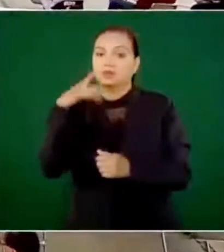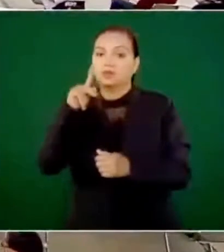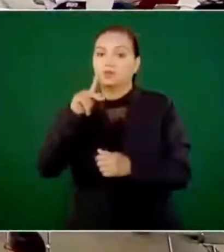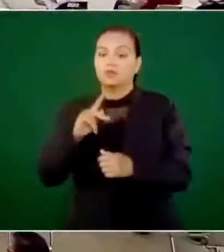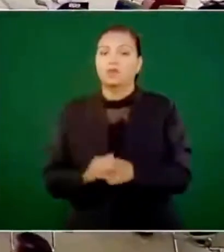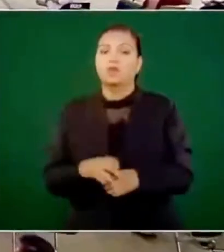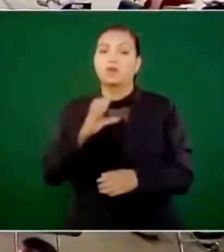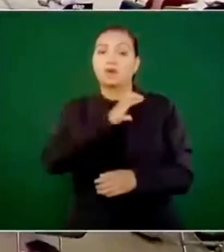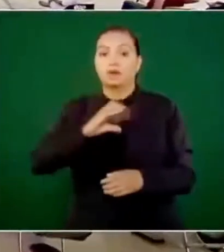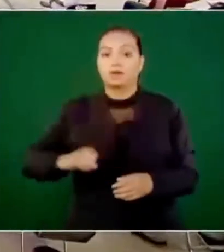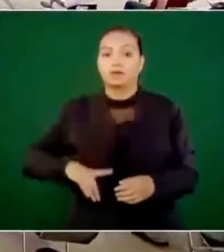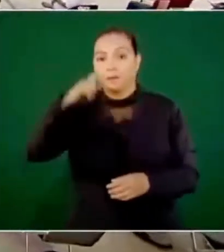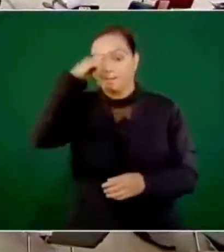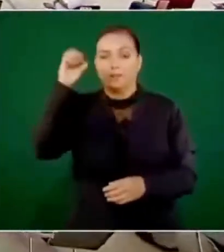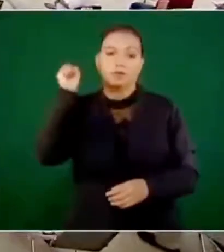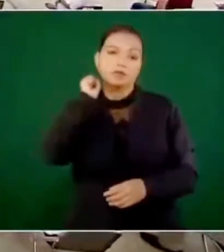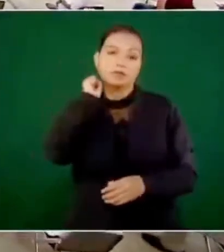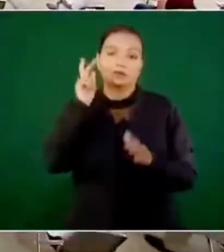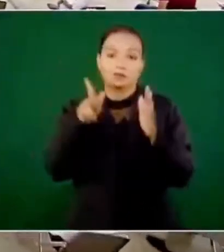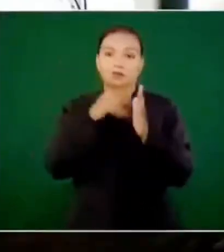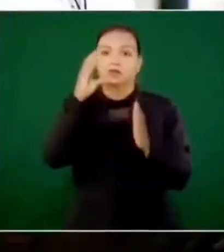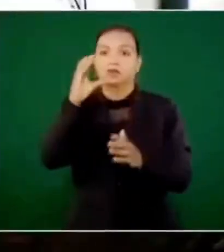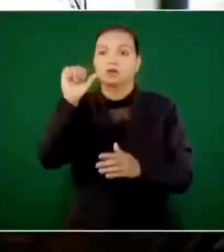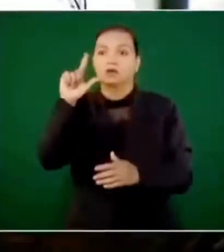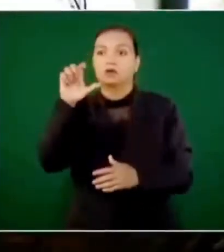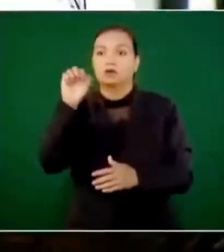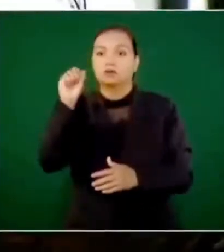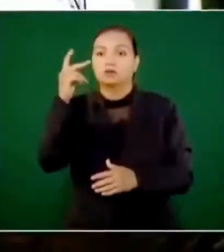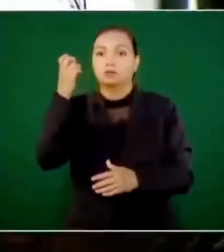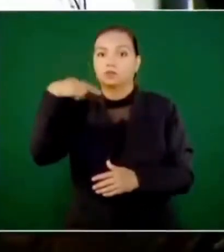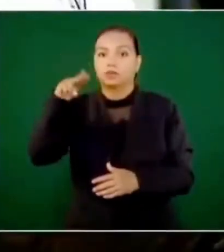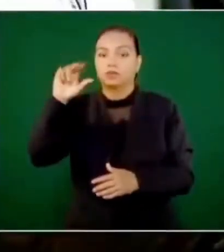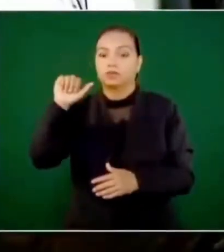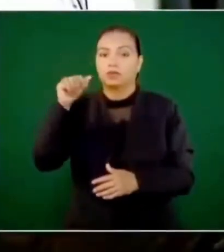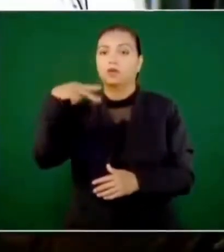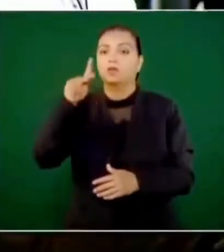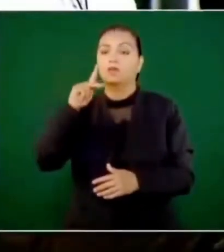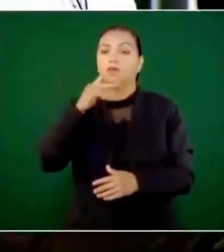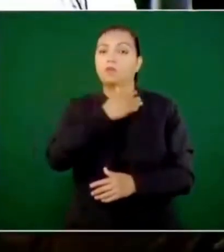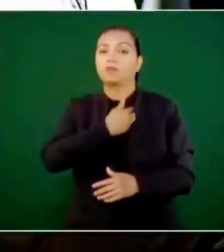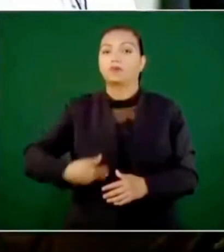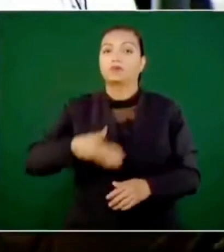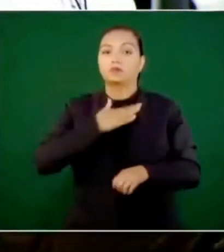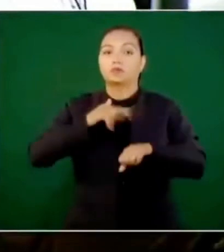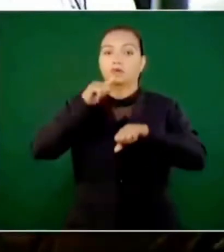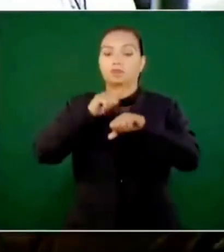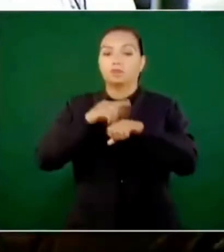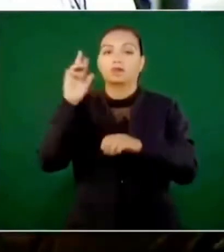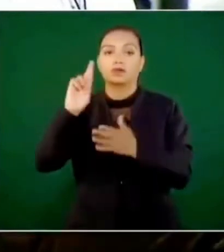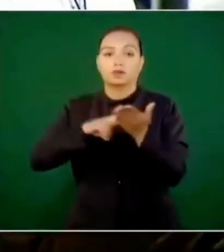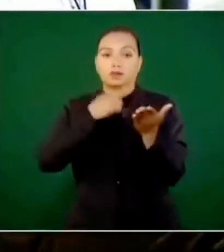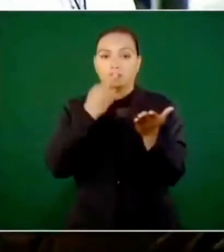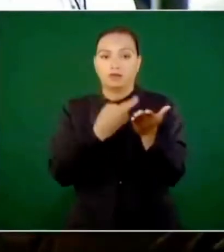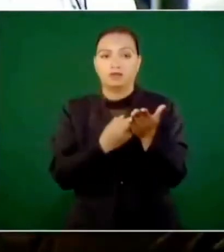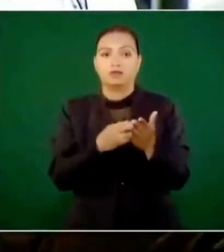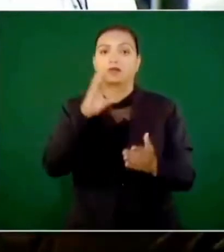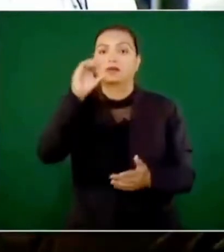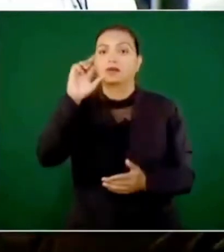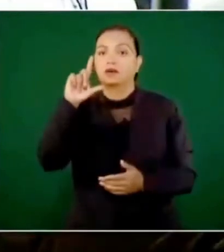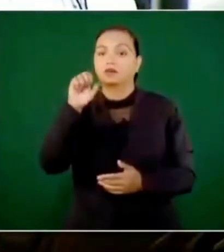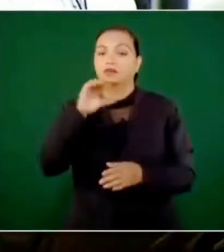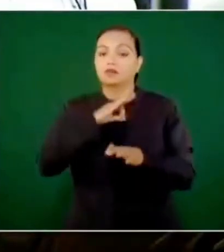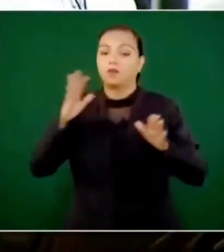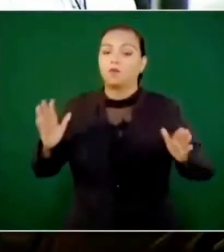y Carlos Peña Ortiz por la alcaldía de Reynosa. A Carlos lo impulsa su madre, Maqui